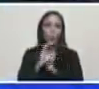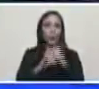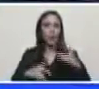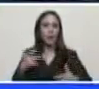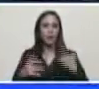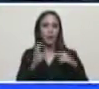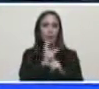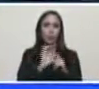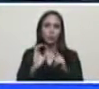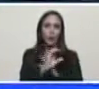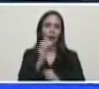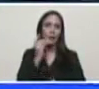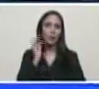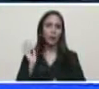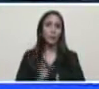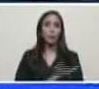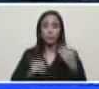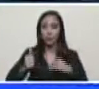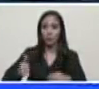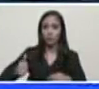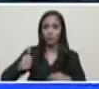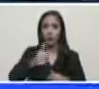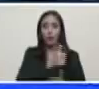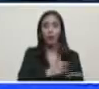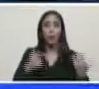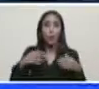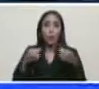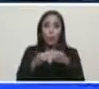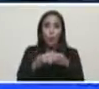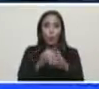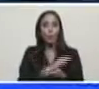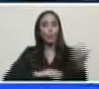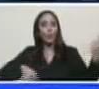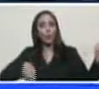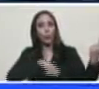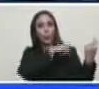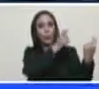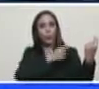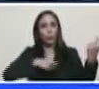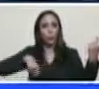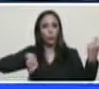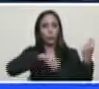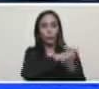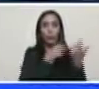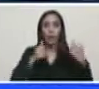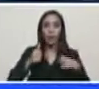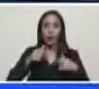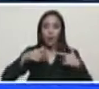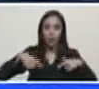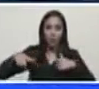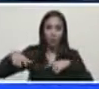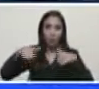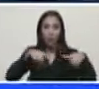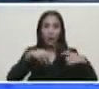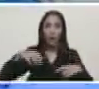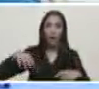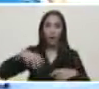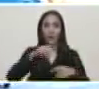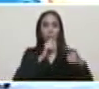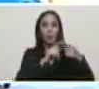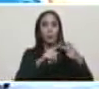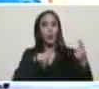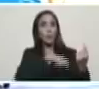cultural en cada urbanismo debe haber un núcleo de la orquesta sinfónica Simón Bolívar en cada urbanismo debe haber un